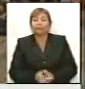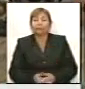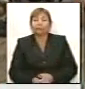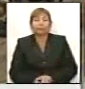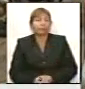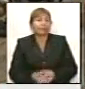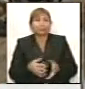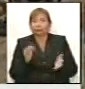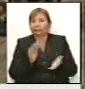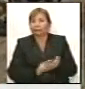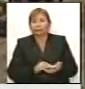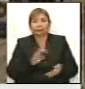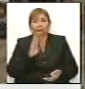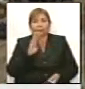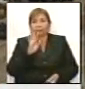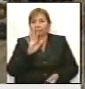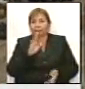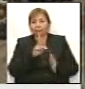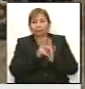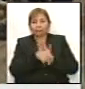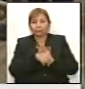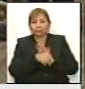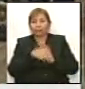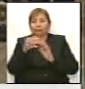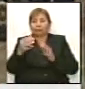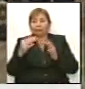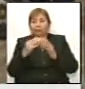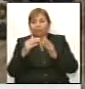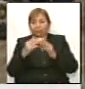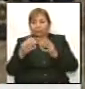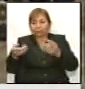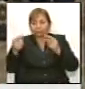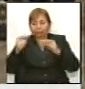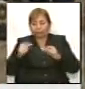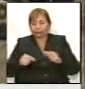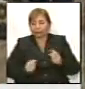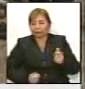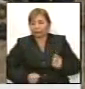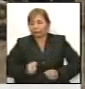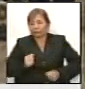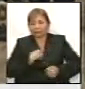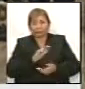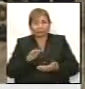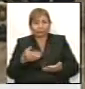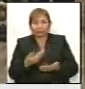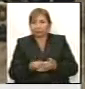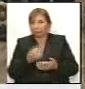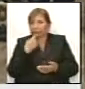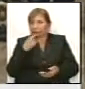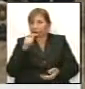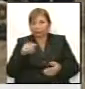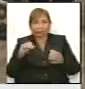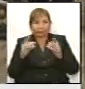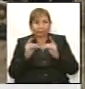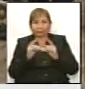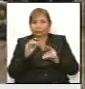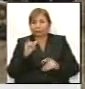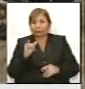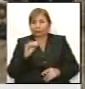puede exceder los 45 minutos desde la residencia hasta el lugar de competencia, ¿no? No todos los deportistas van a estar alojados en la